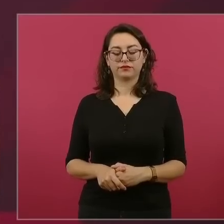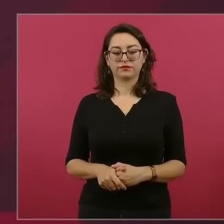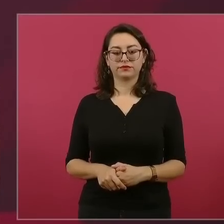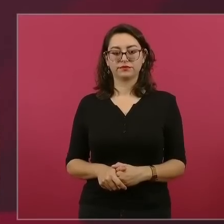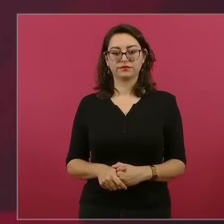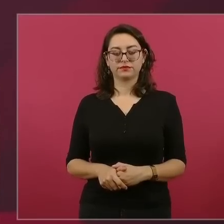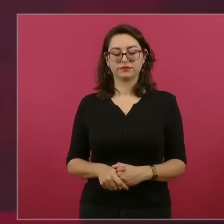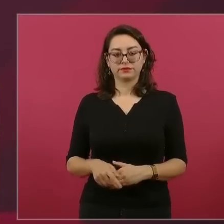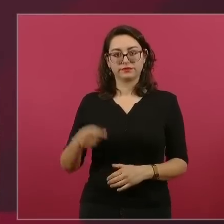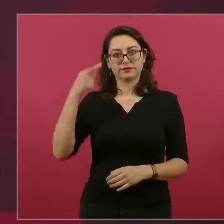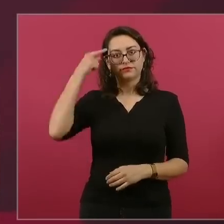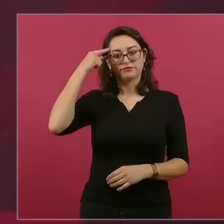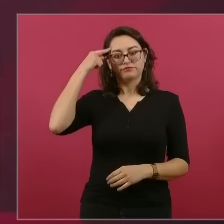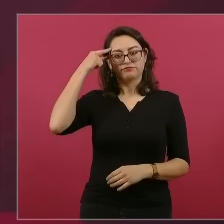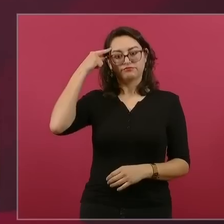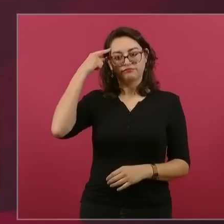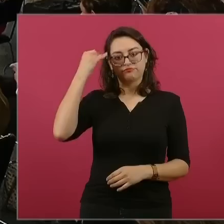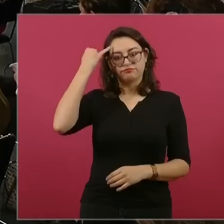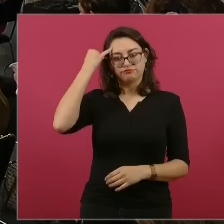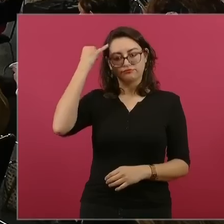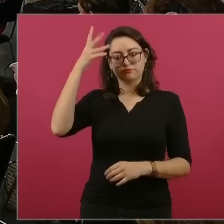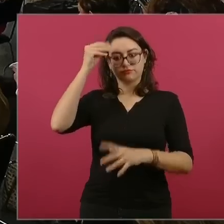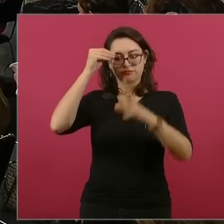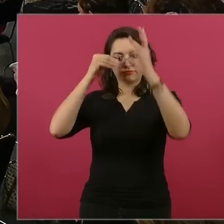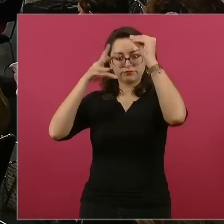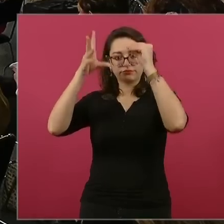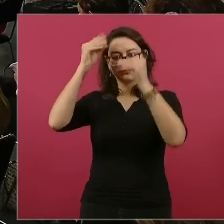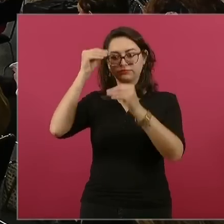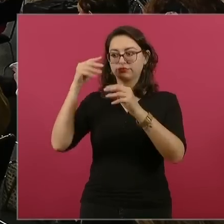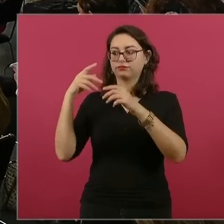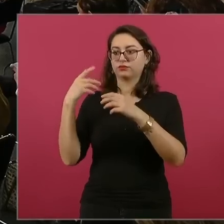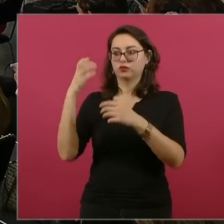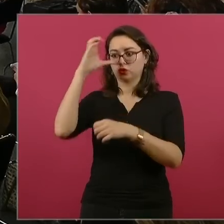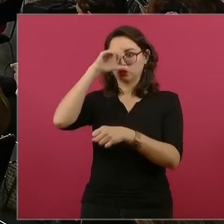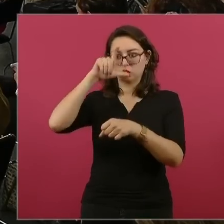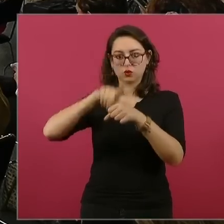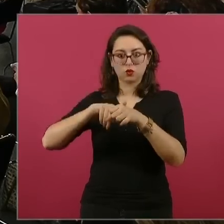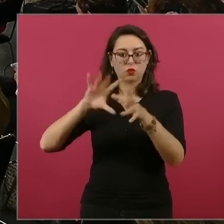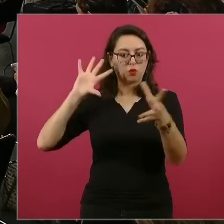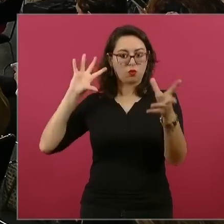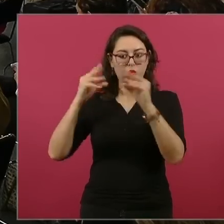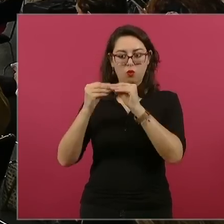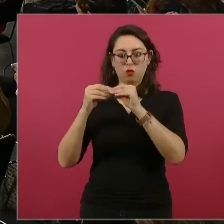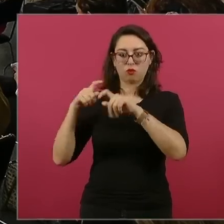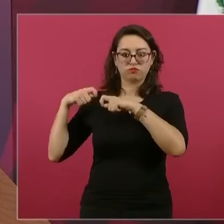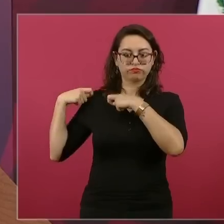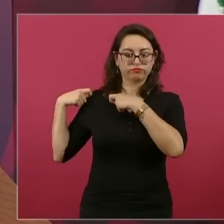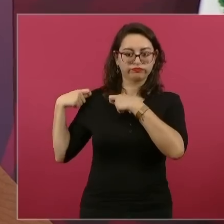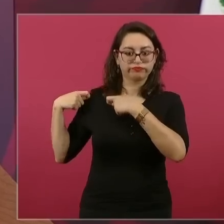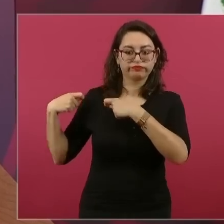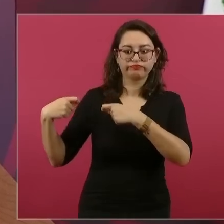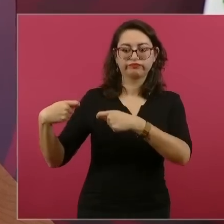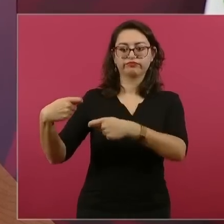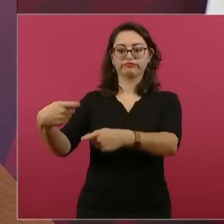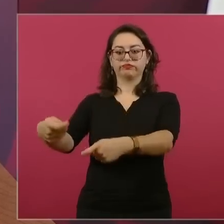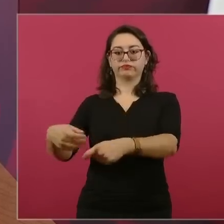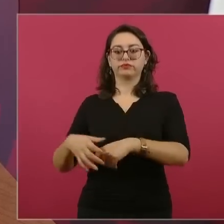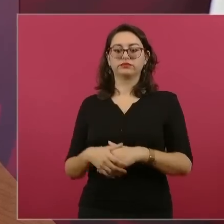idiosincrasia, lo que hemos heredado de las antiguas